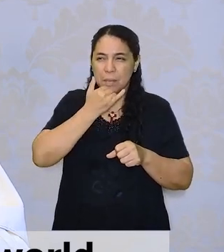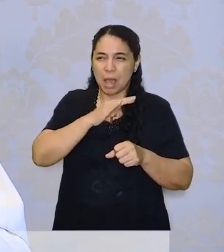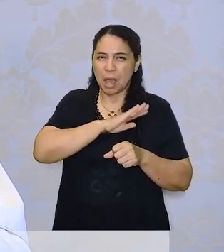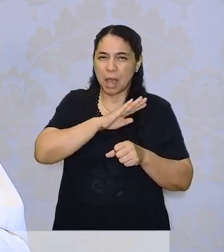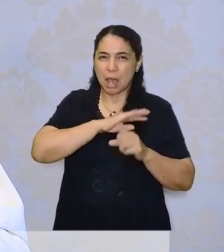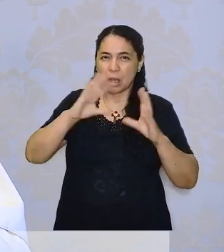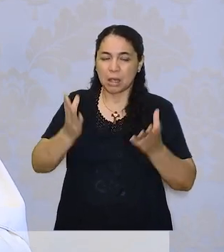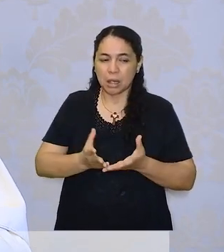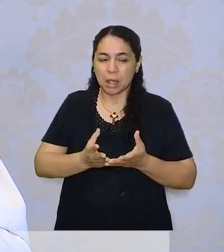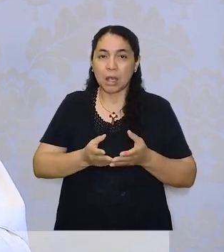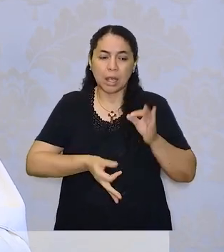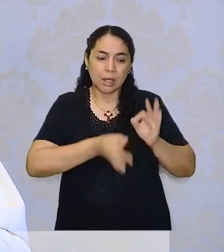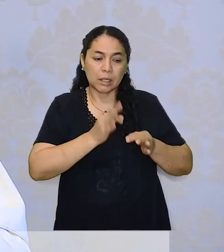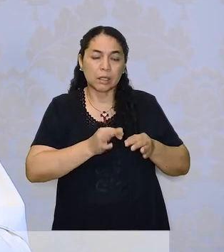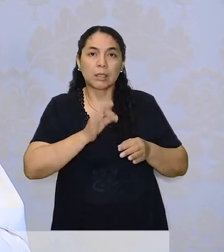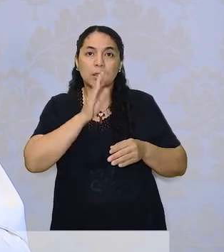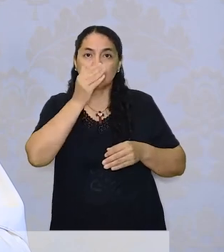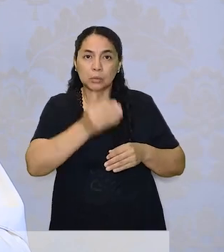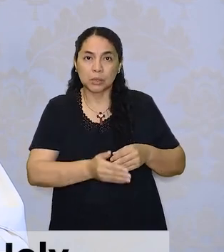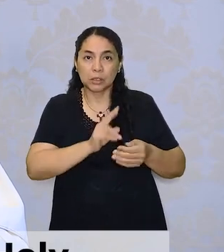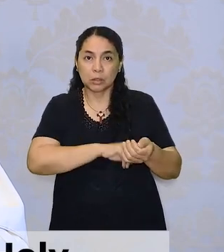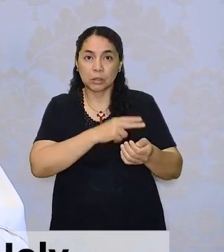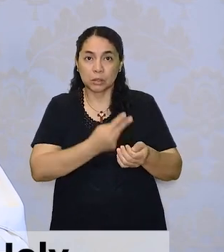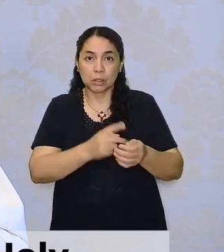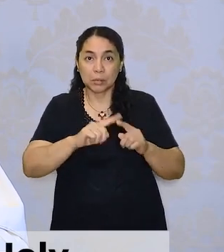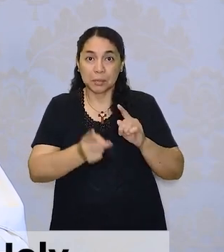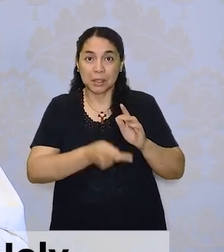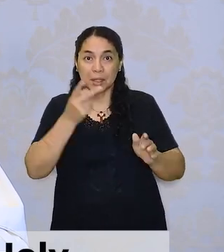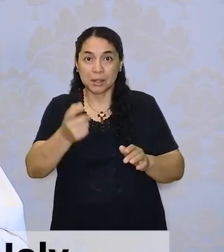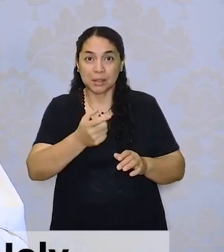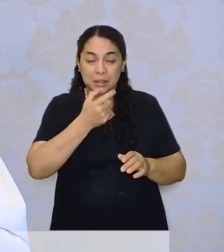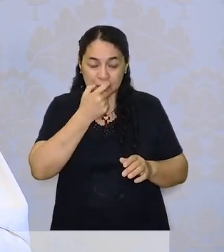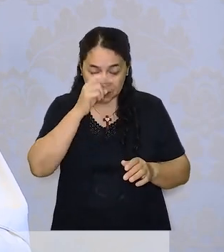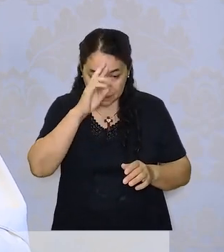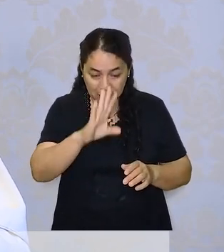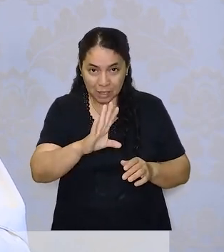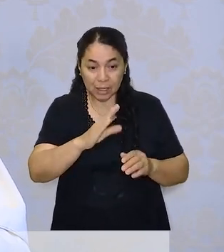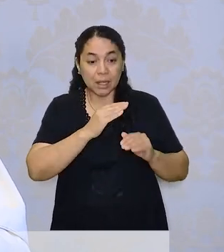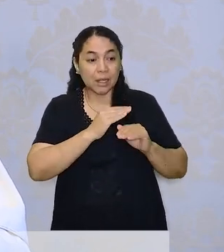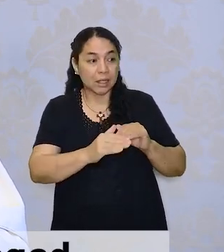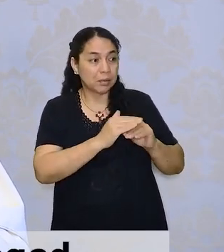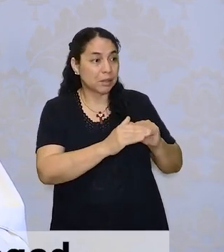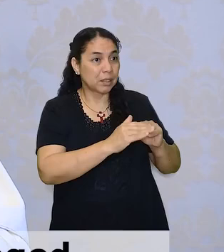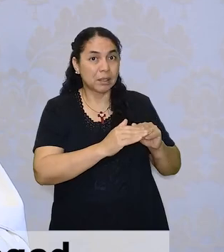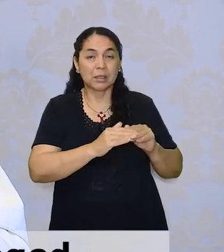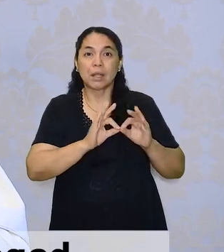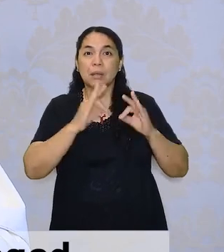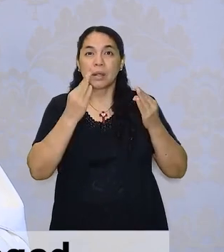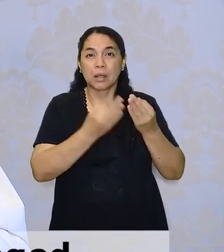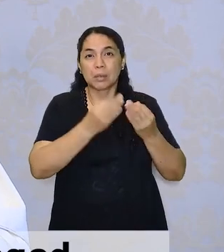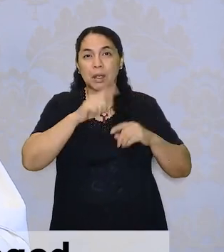mundo, ella invitaba a sus pequeños sobrinos que se acercaban por primera vez a la Sagrada Comunión, invitaba a